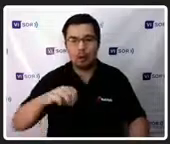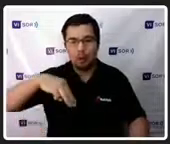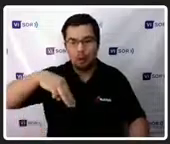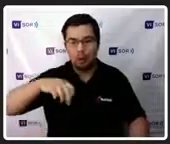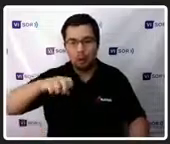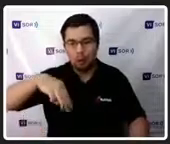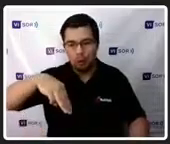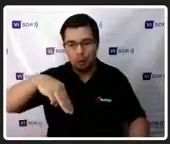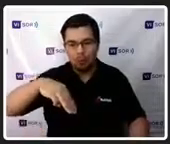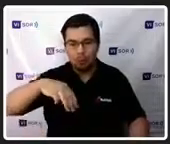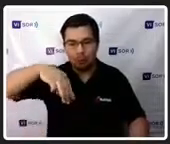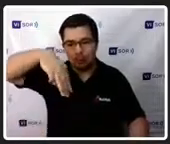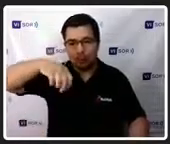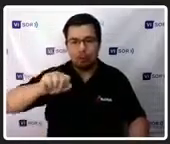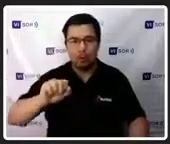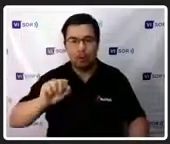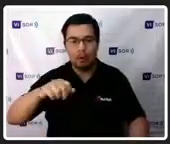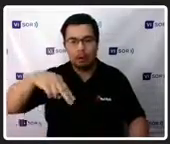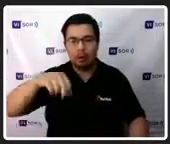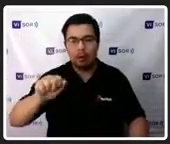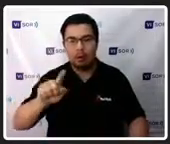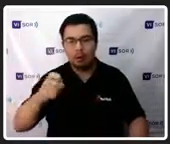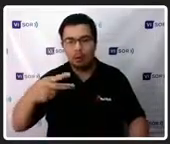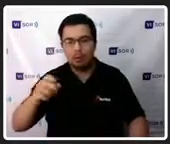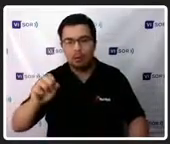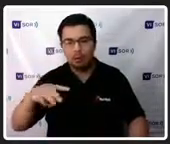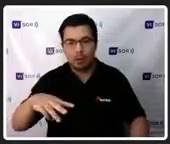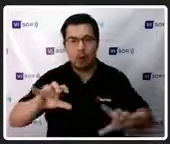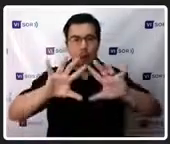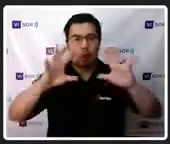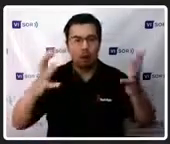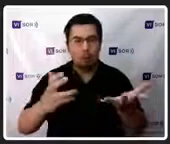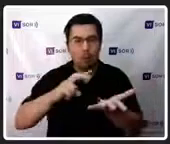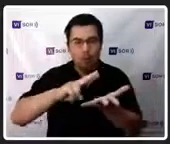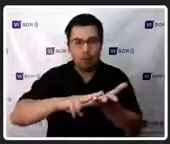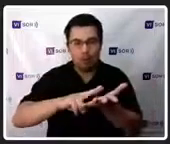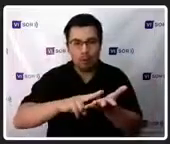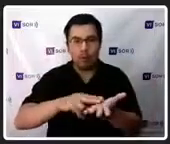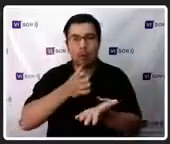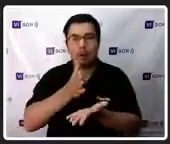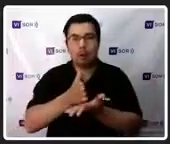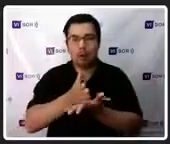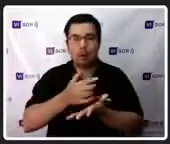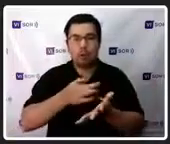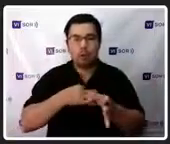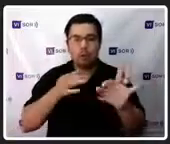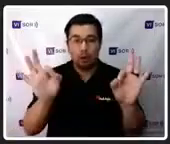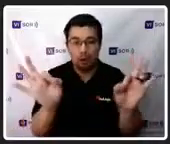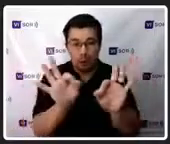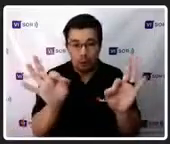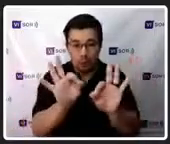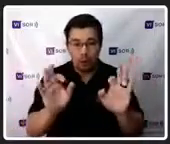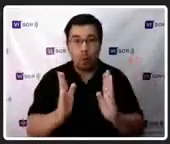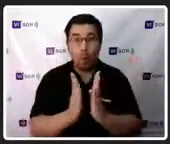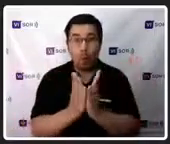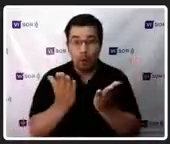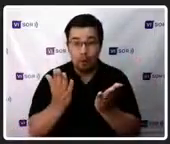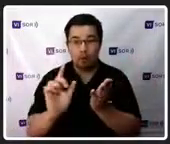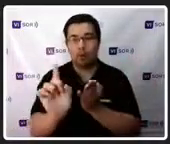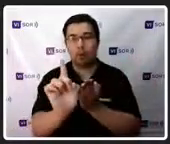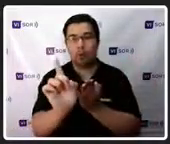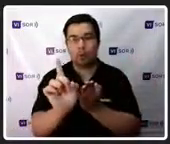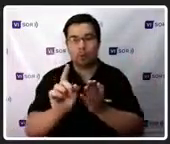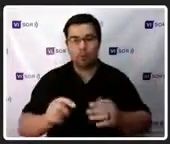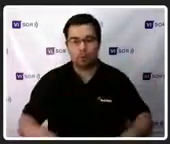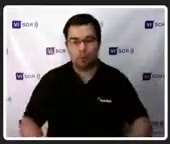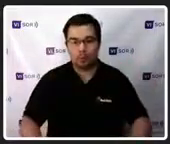mundo real en clases. O sea, yo no te voy a pasar lo que hice un libro, yo no te voy a narrar un libro, te voy a pasar materia, por supuesto, pero lo que sí te voy a